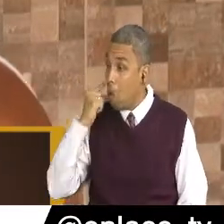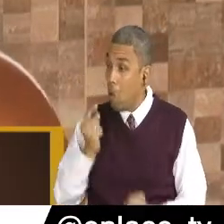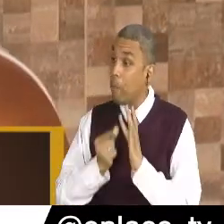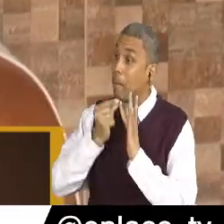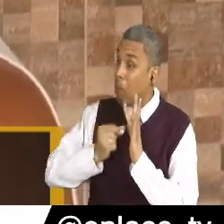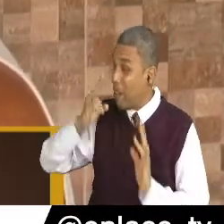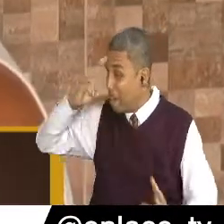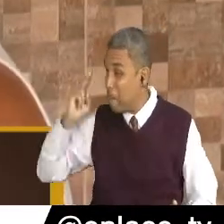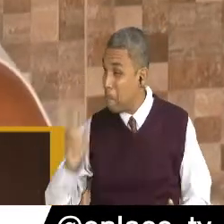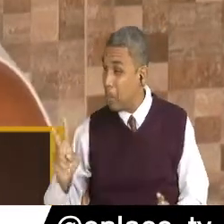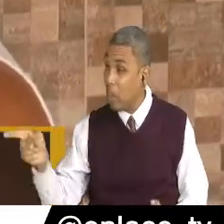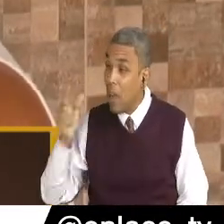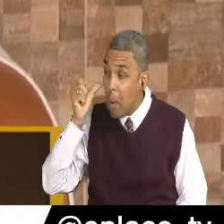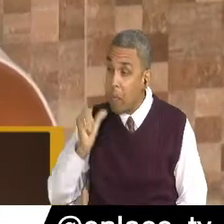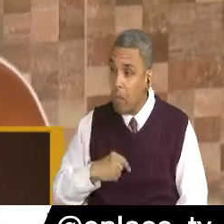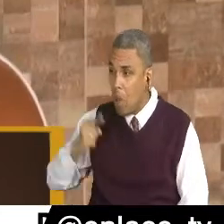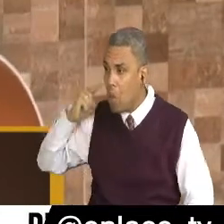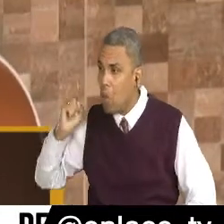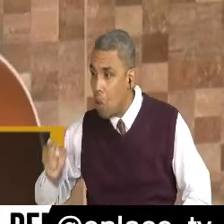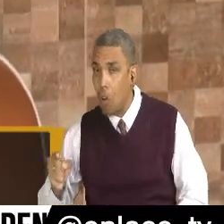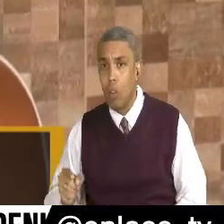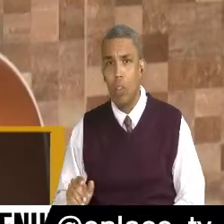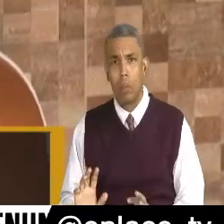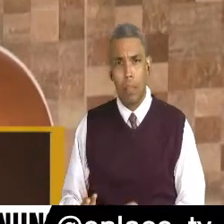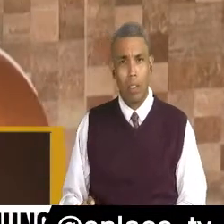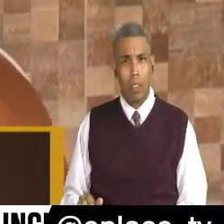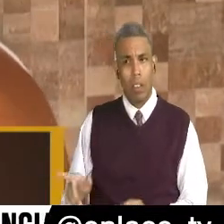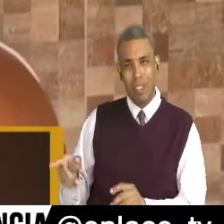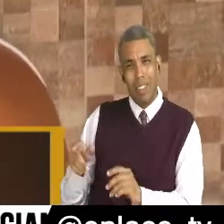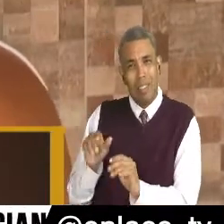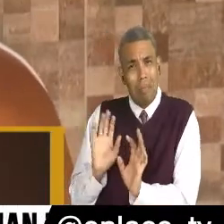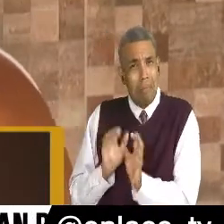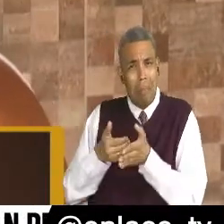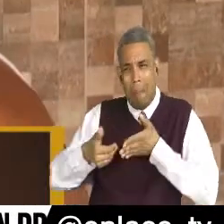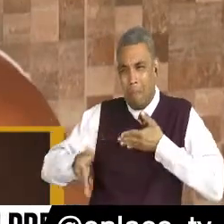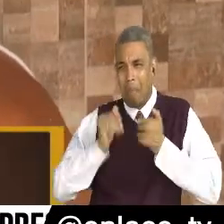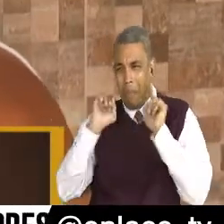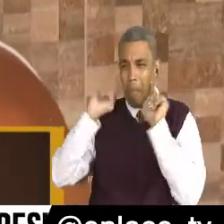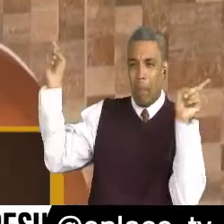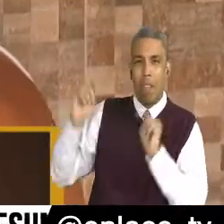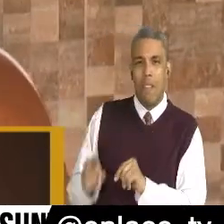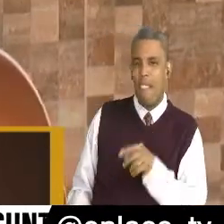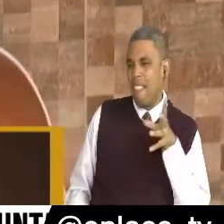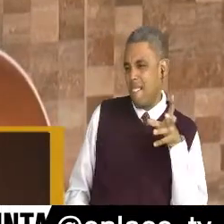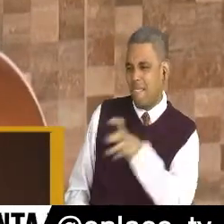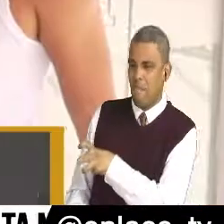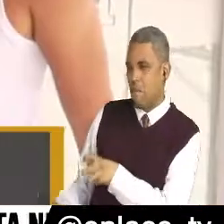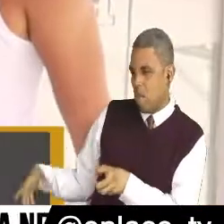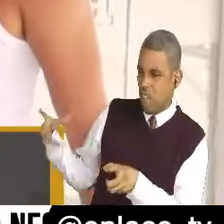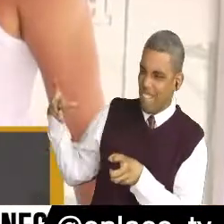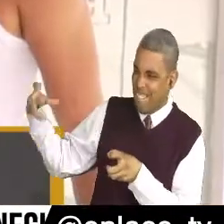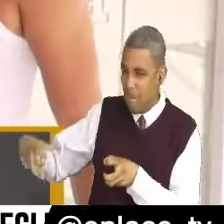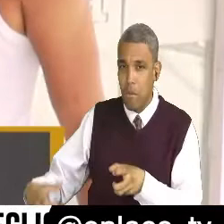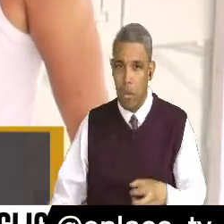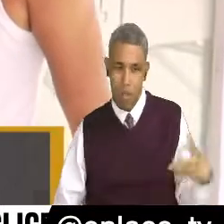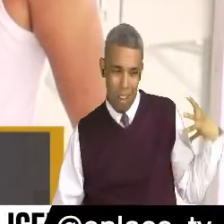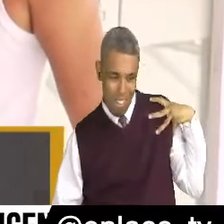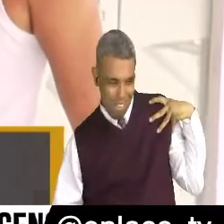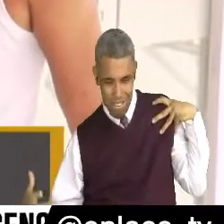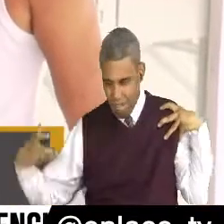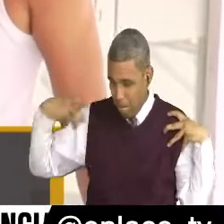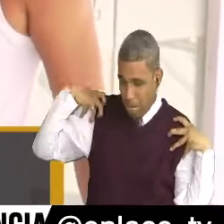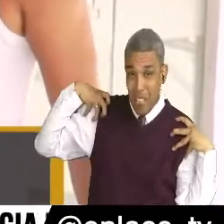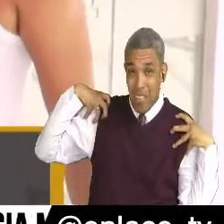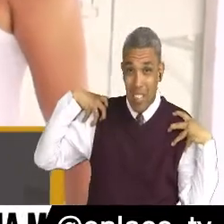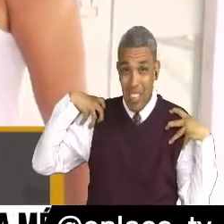me pegara más, la moretearon acá en los brazos, le hicieron de la acogida, la moraron, sí, la dejaron morados. Quiso interponer la